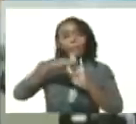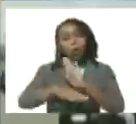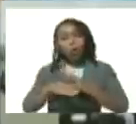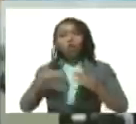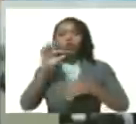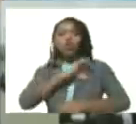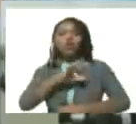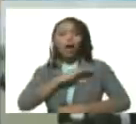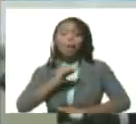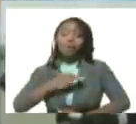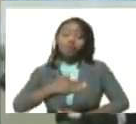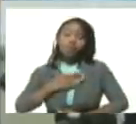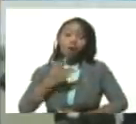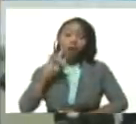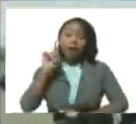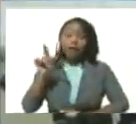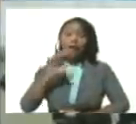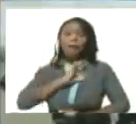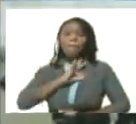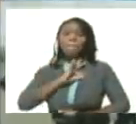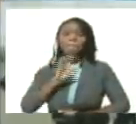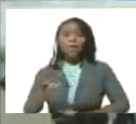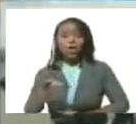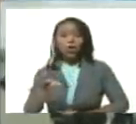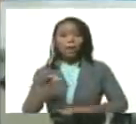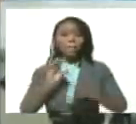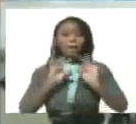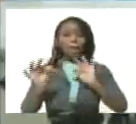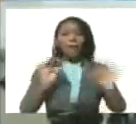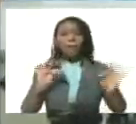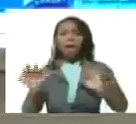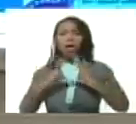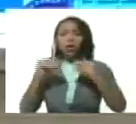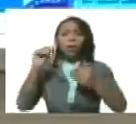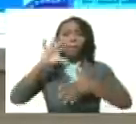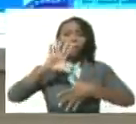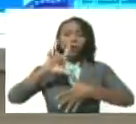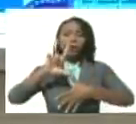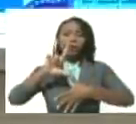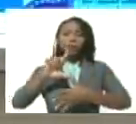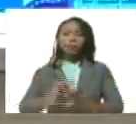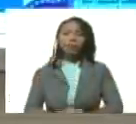que puede ser una enfermedad contagiosa en toda América Latina.